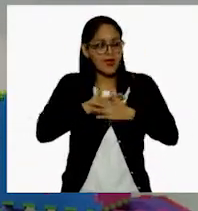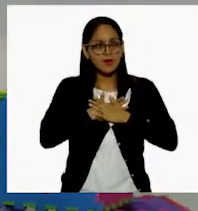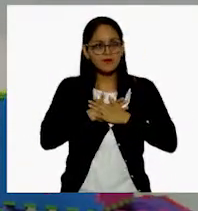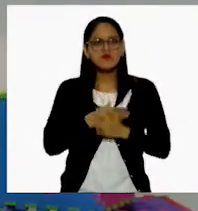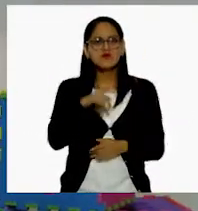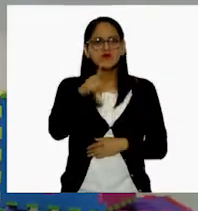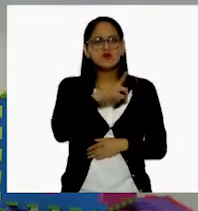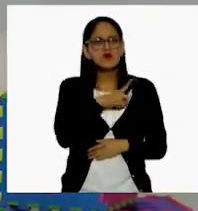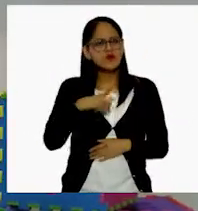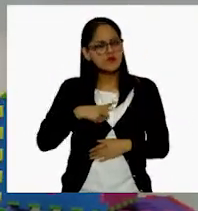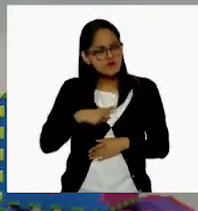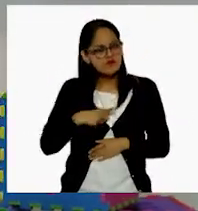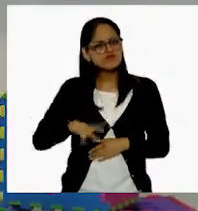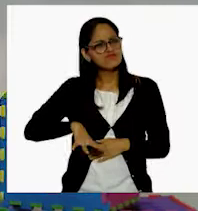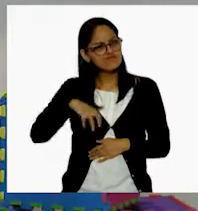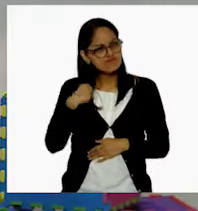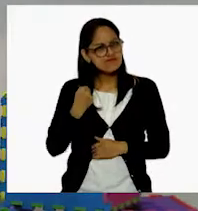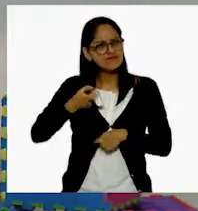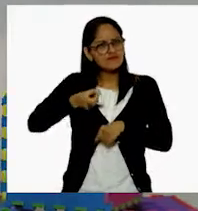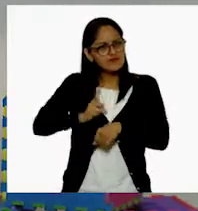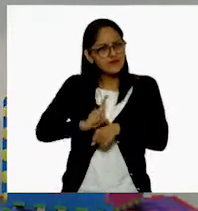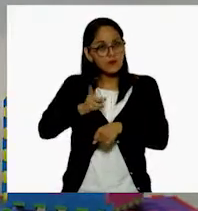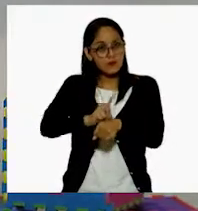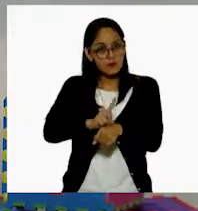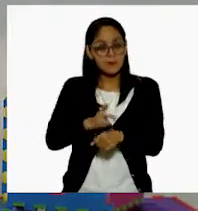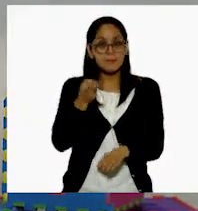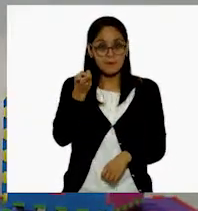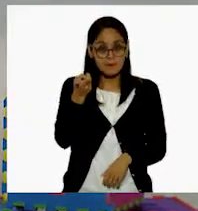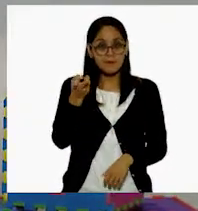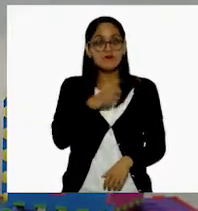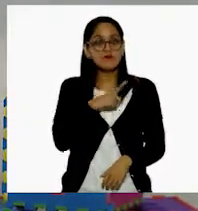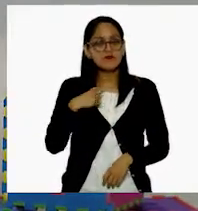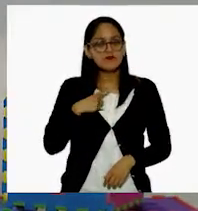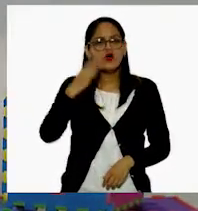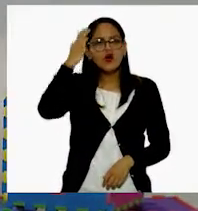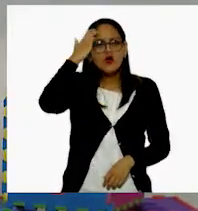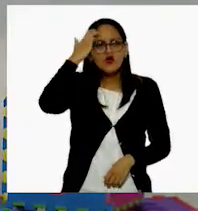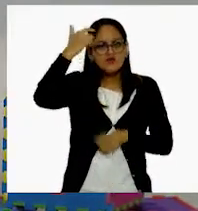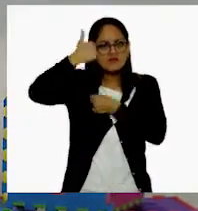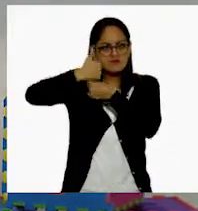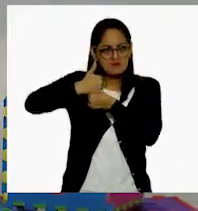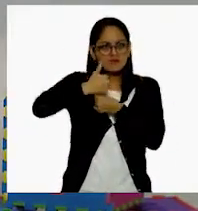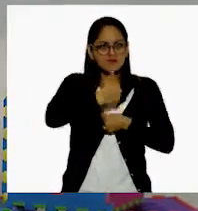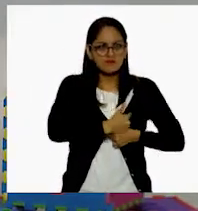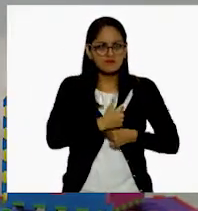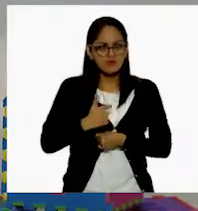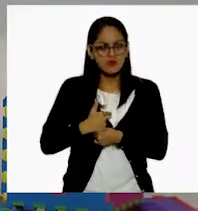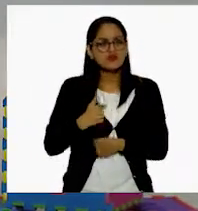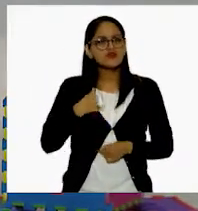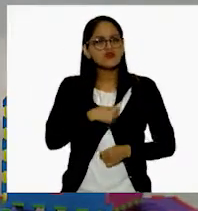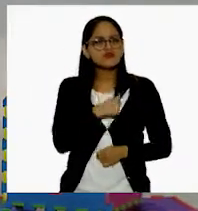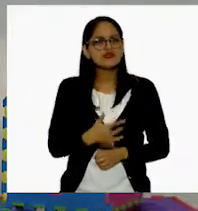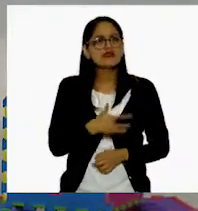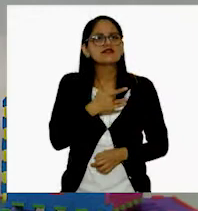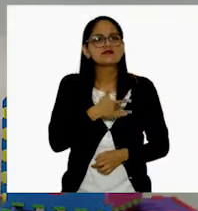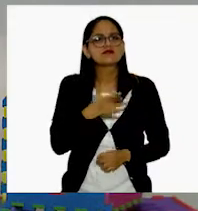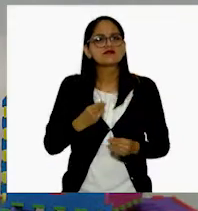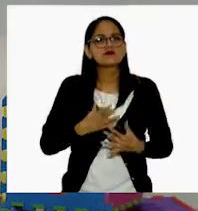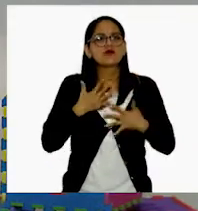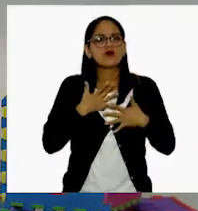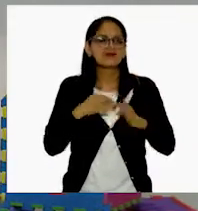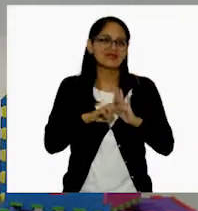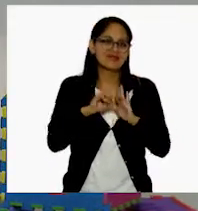ir trabajando día con día. Y para ello, debemos conocernos e identificar nuestras emociones y sentimientos, como la